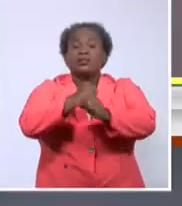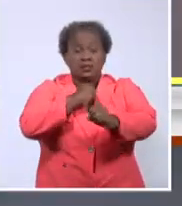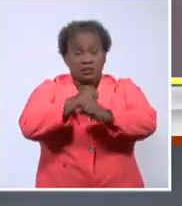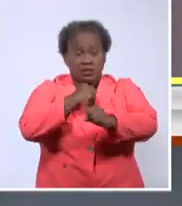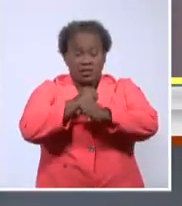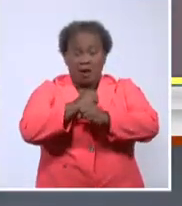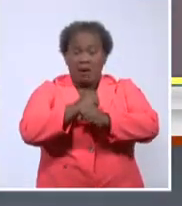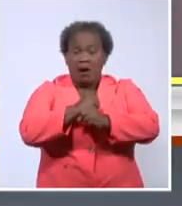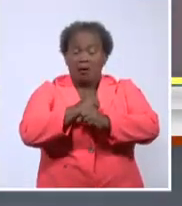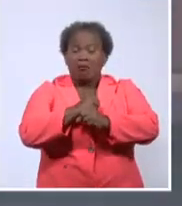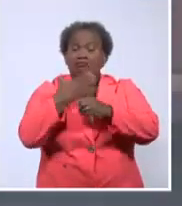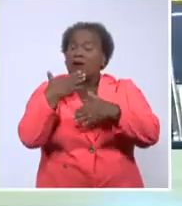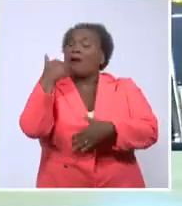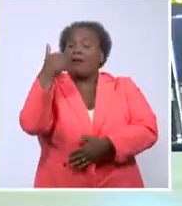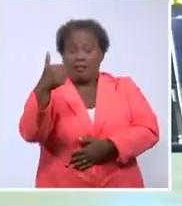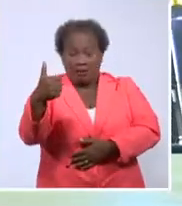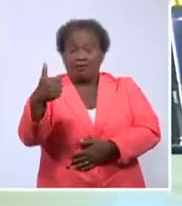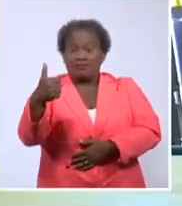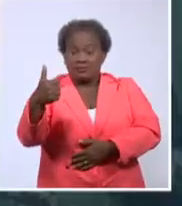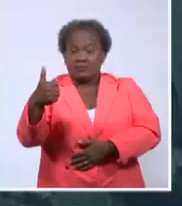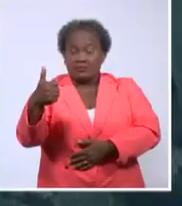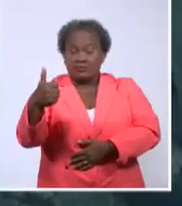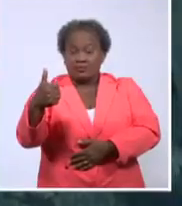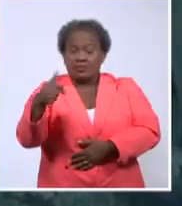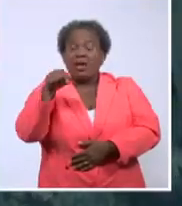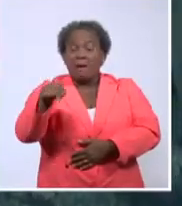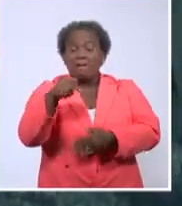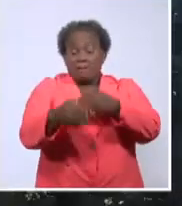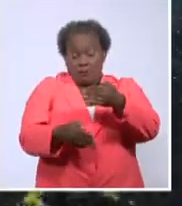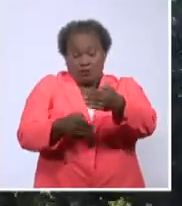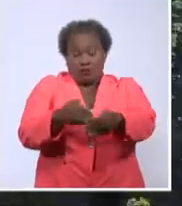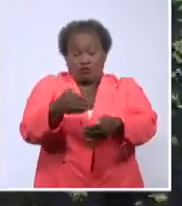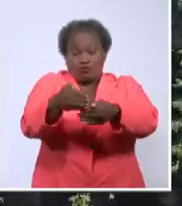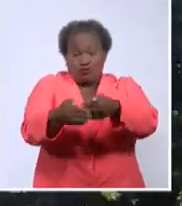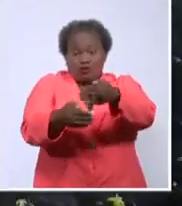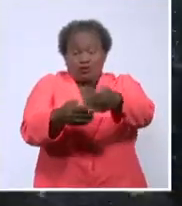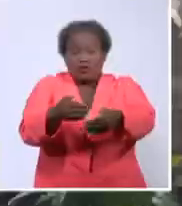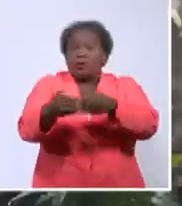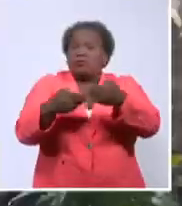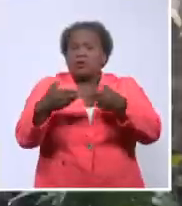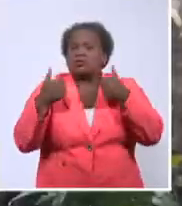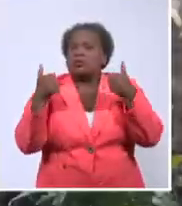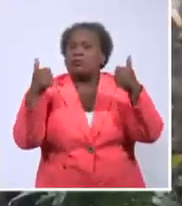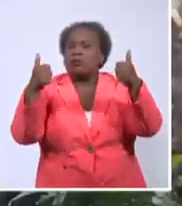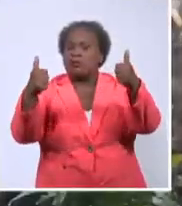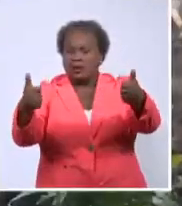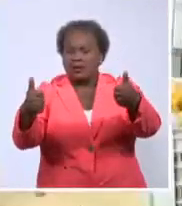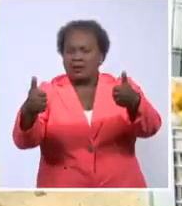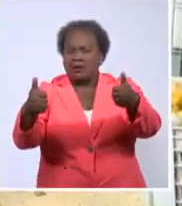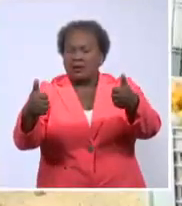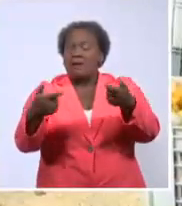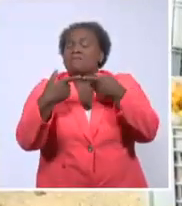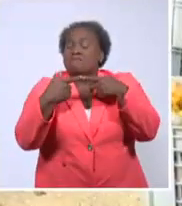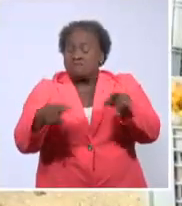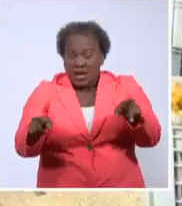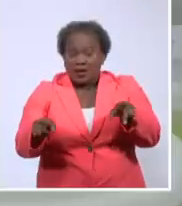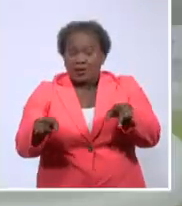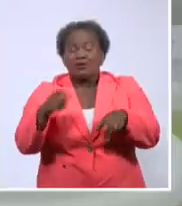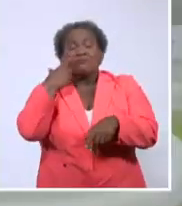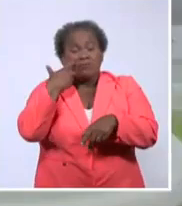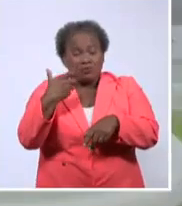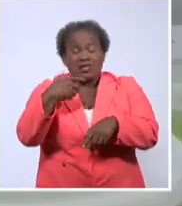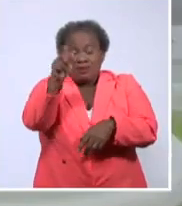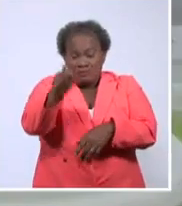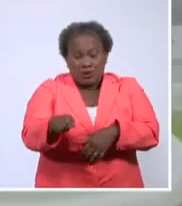más eficiente. Entonces yo creo que este proceso lo hemos hecho para bueno, pero también quiero que todas las personas entiendan